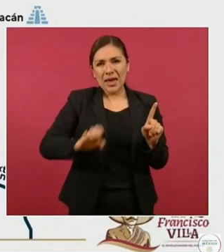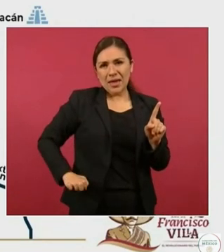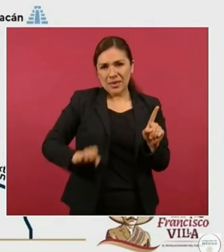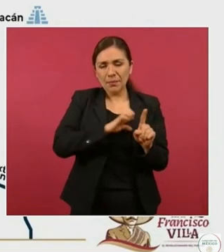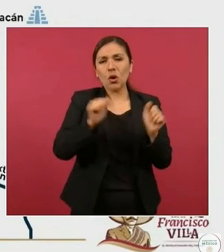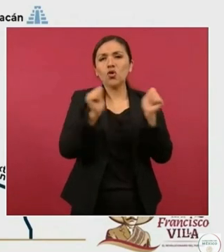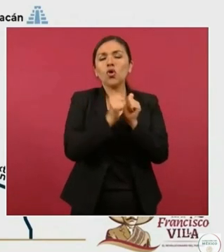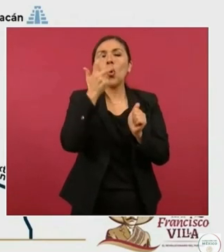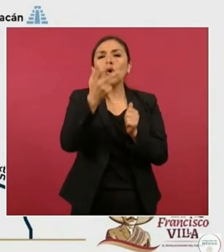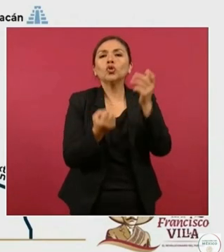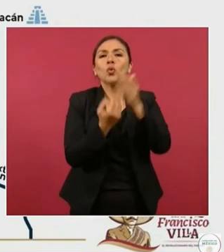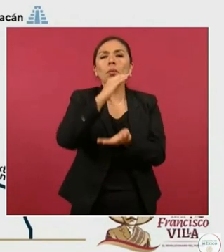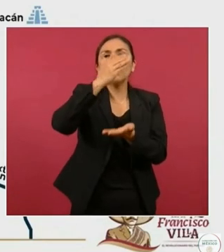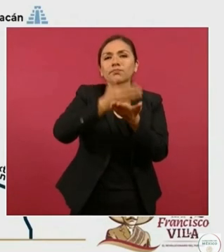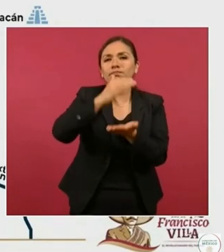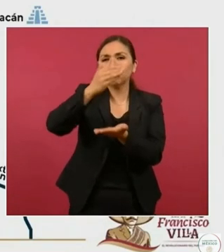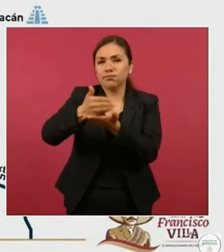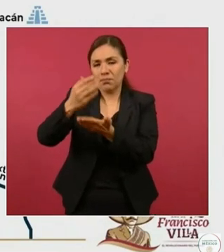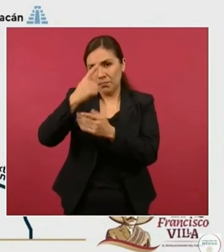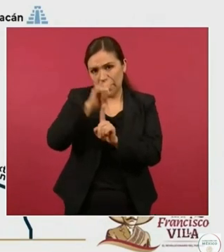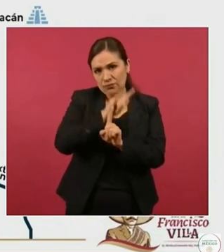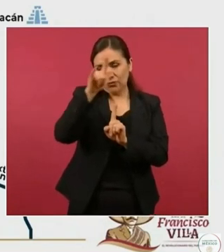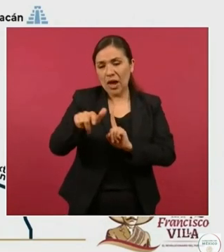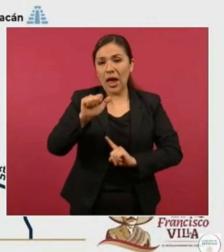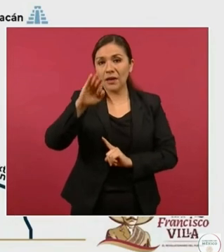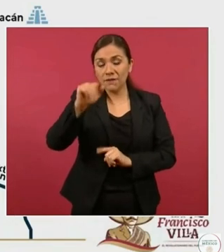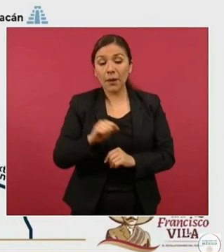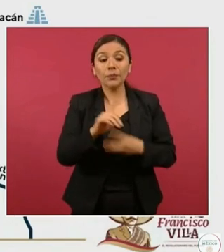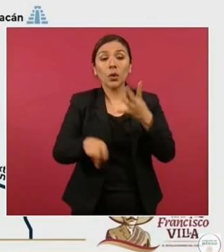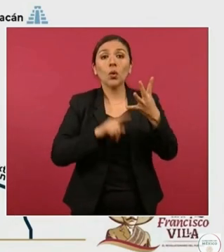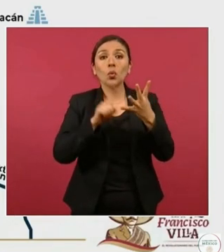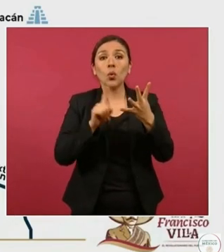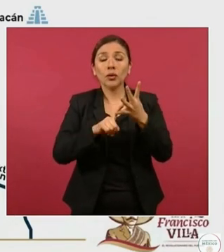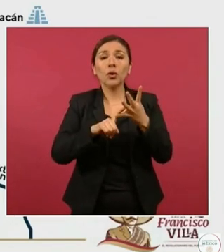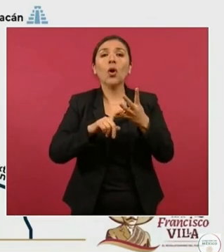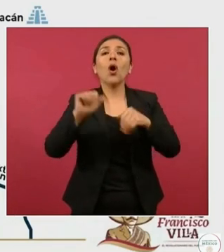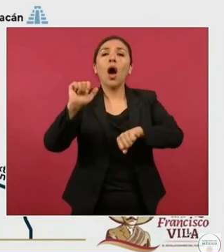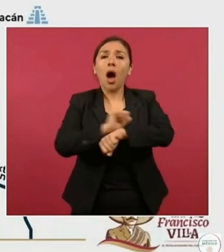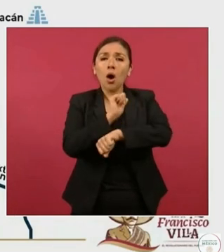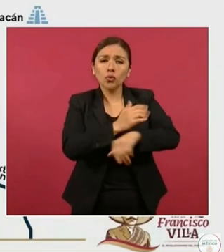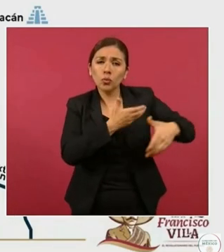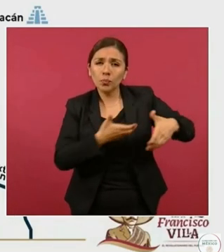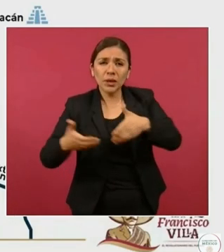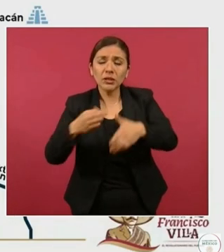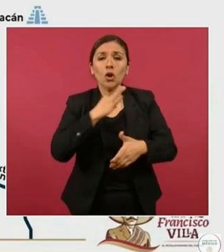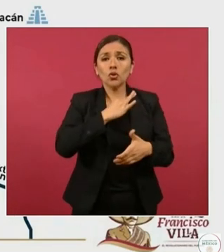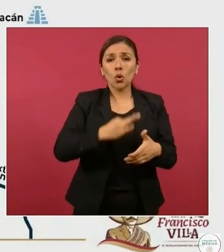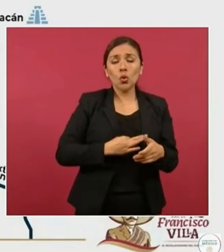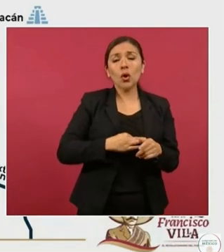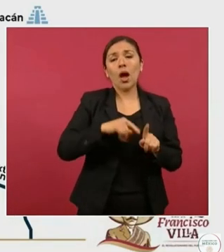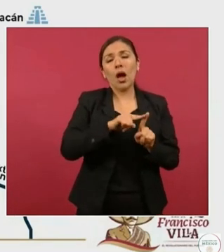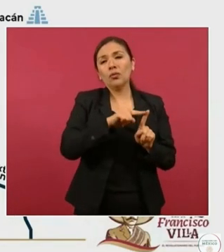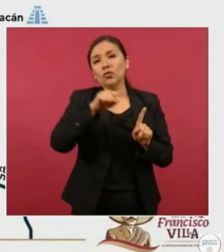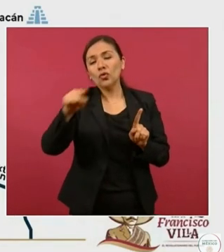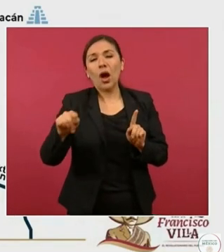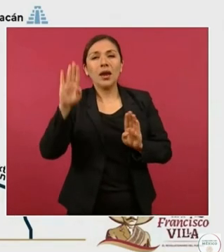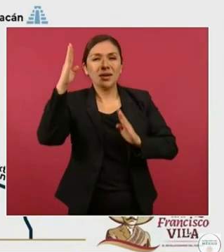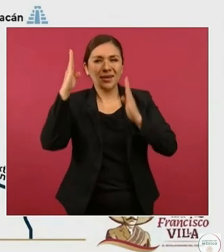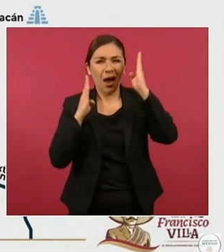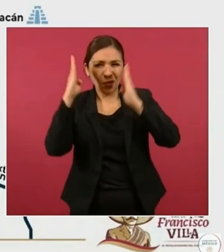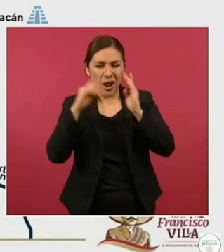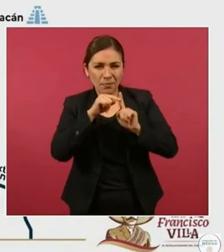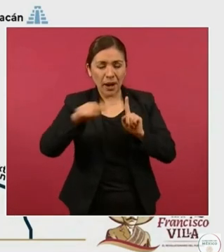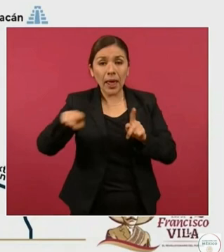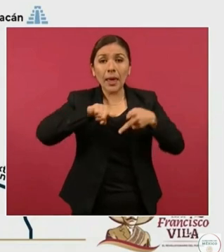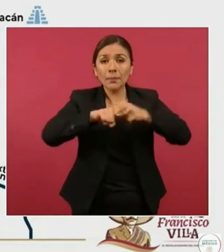8 estaciones. En el número 4 está la autopista Toluca-Naucalpan, que inicia operaciones en octubre de 2020 y